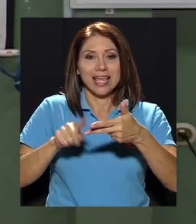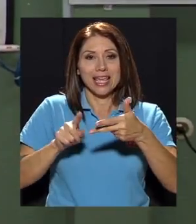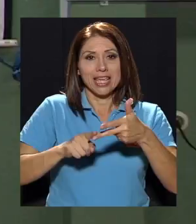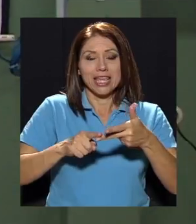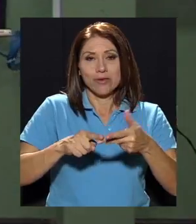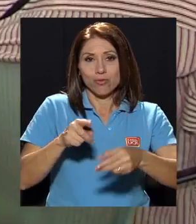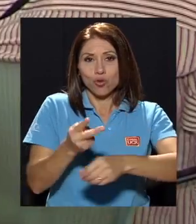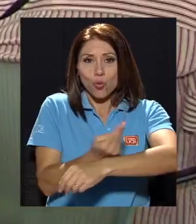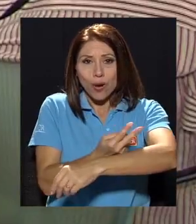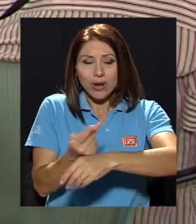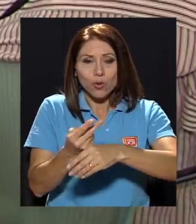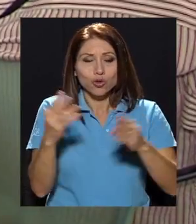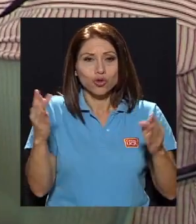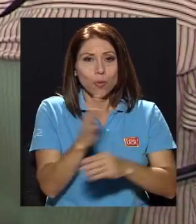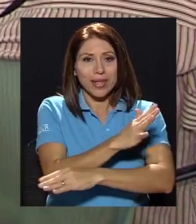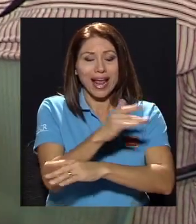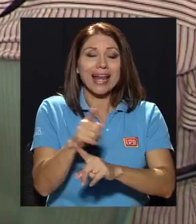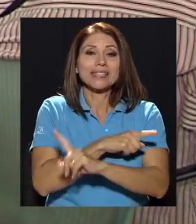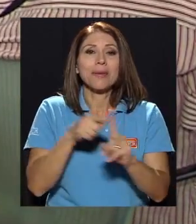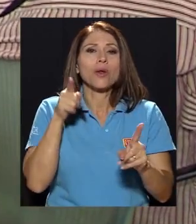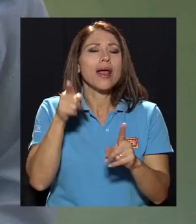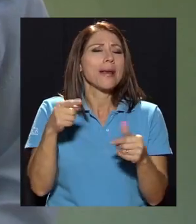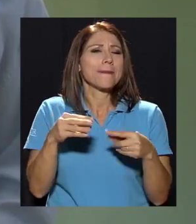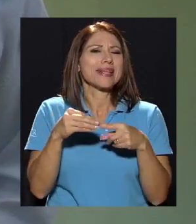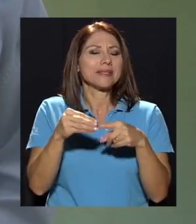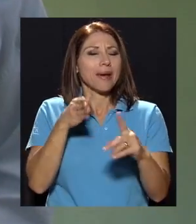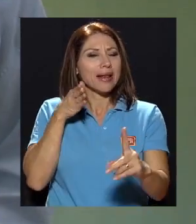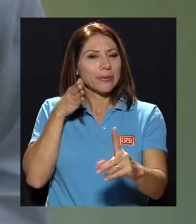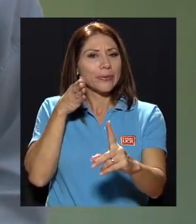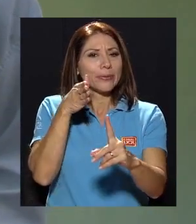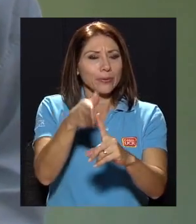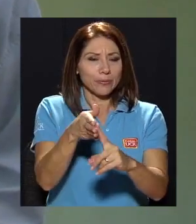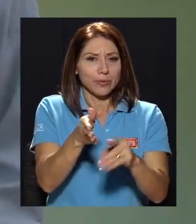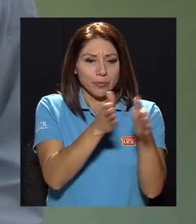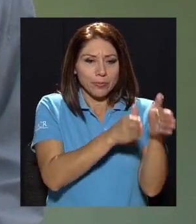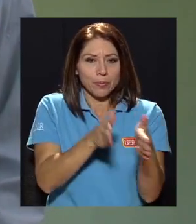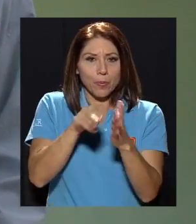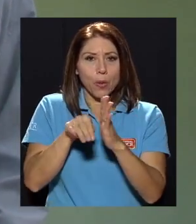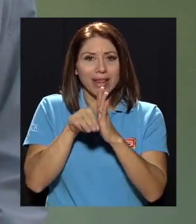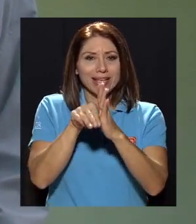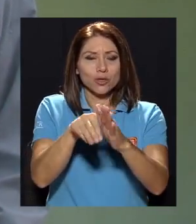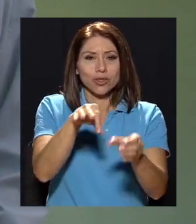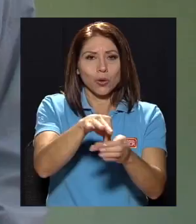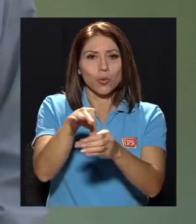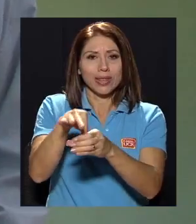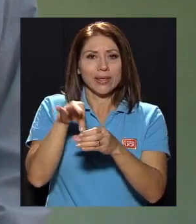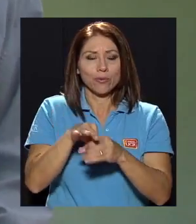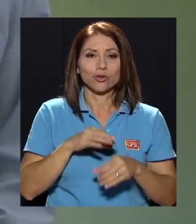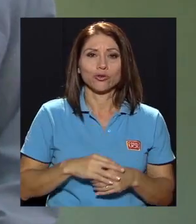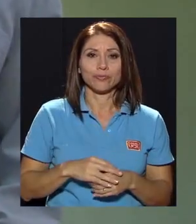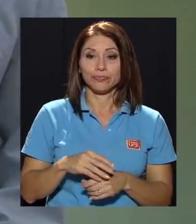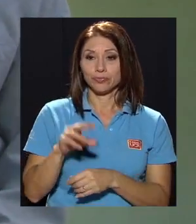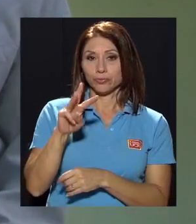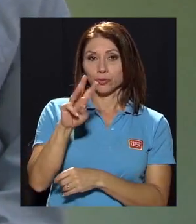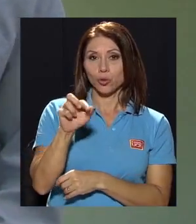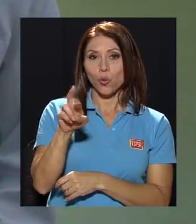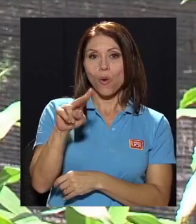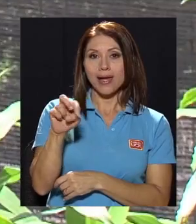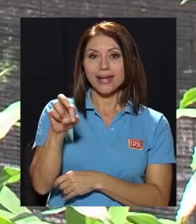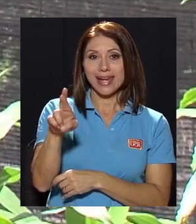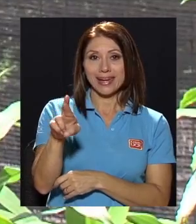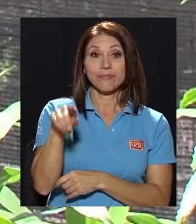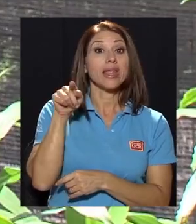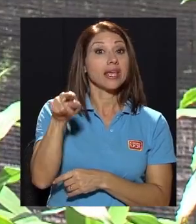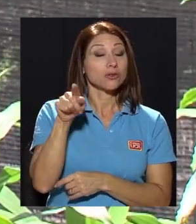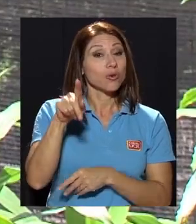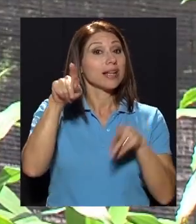de investigación la modelación de cultivos. Werner es uno de los colegas mejor formados de